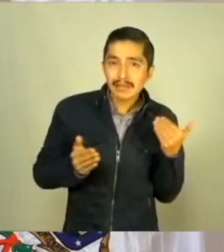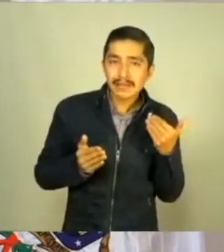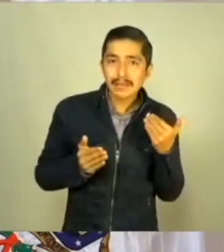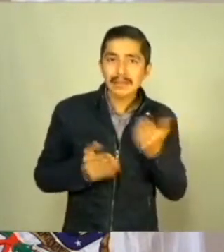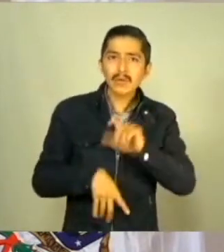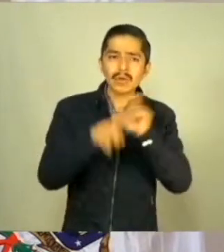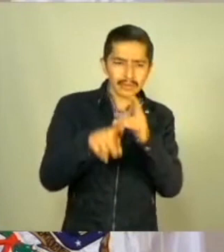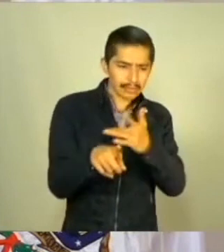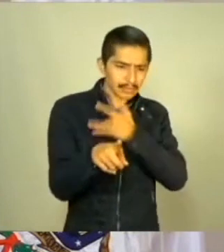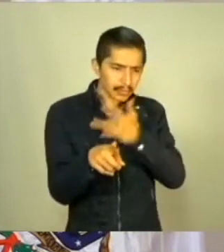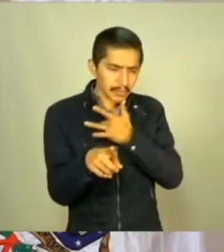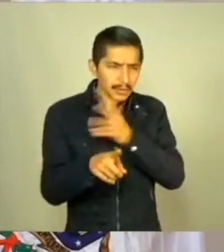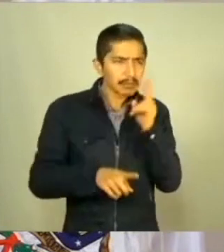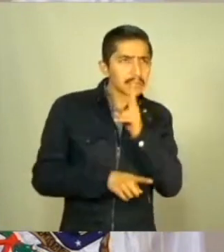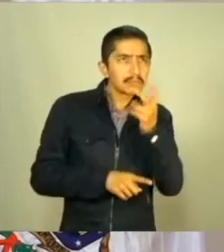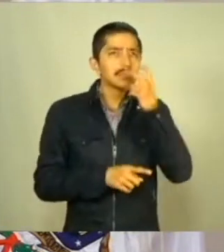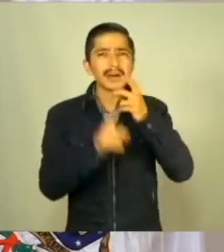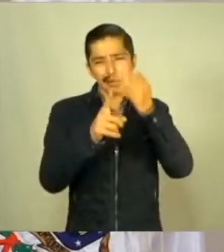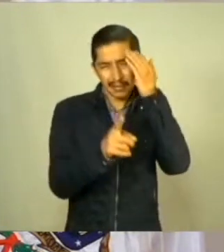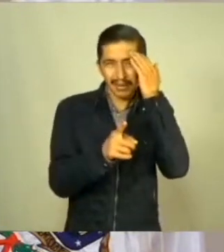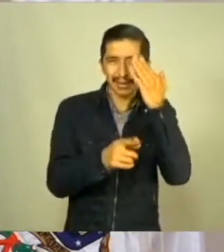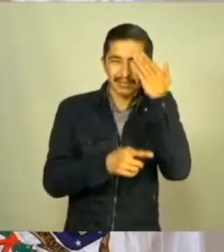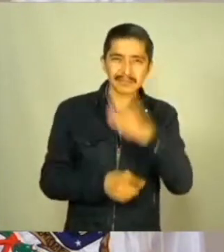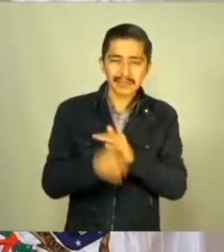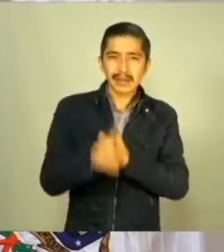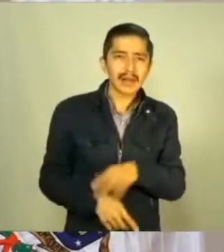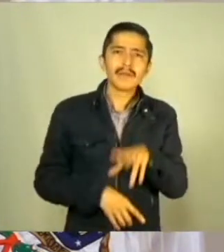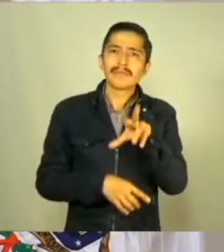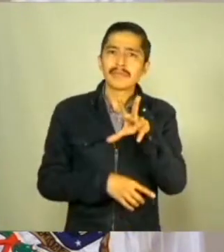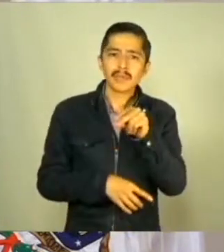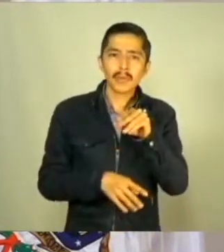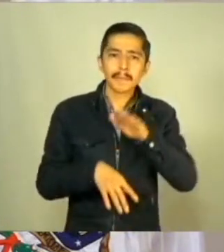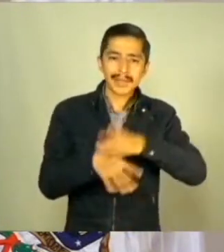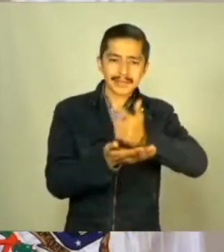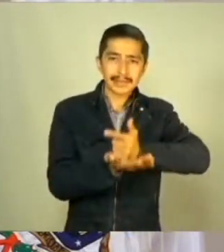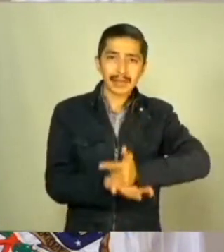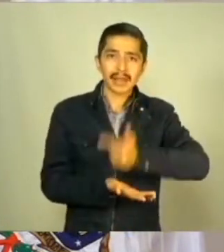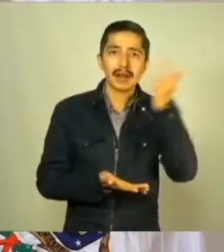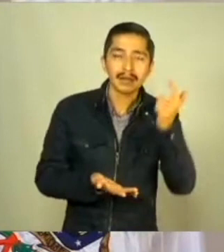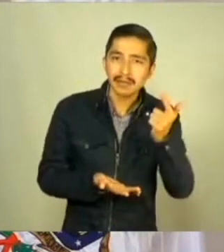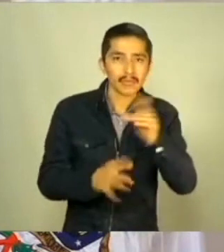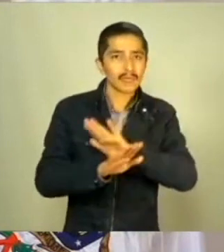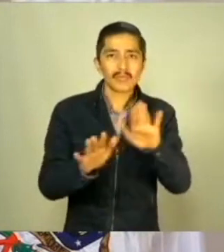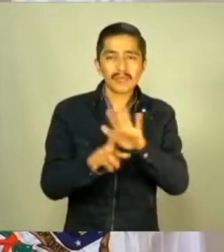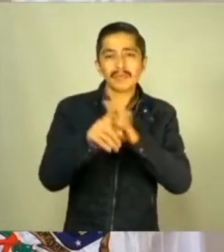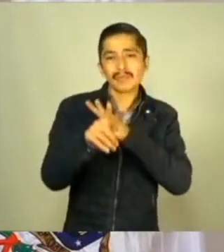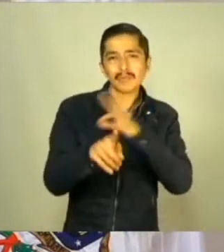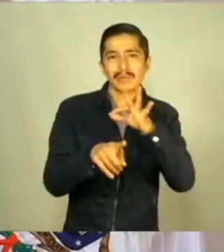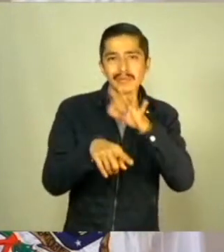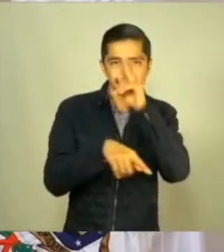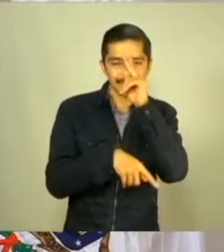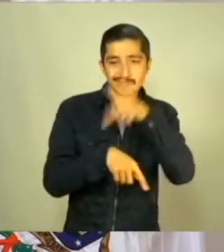alguno de los síntomas respiratorios que ya conocemos no hay que dejar que se agudicen el padecimiento porque eso puede ser fatal